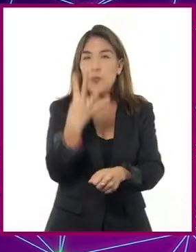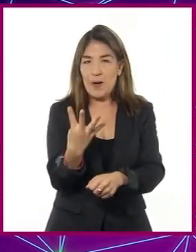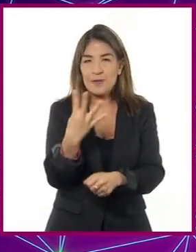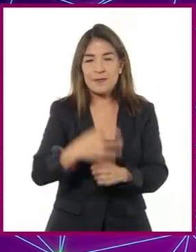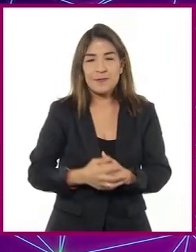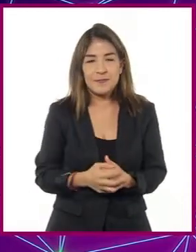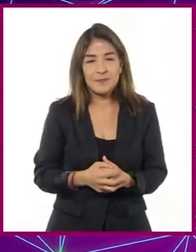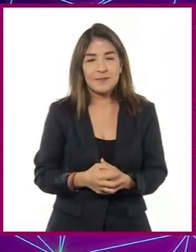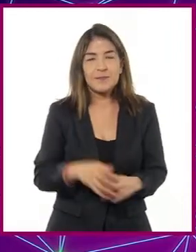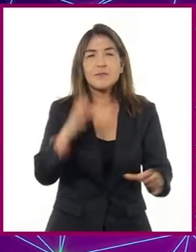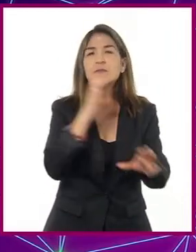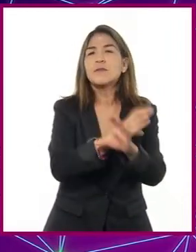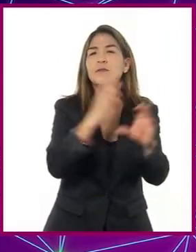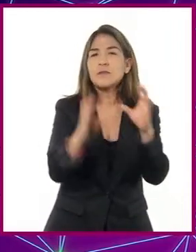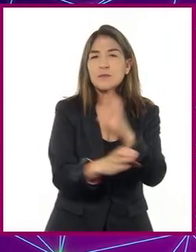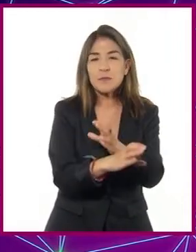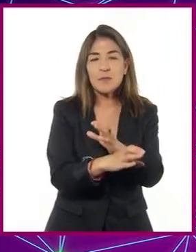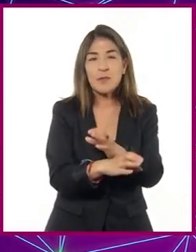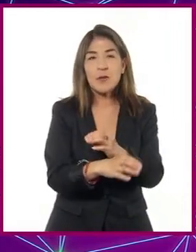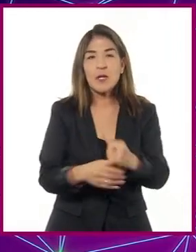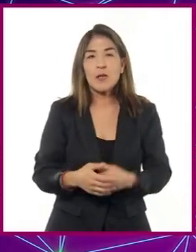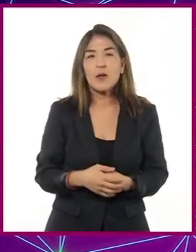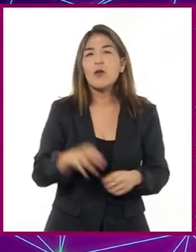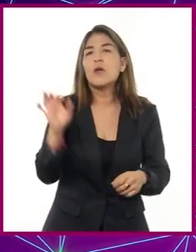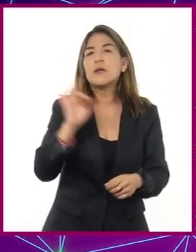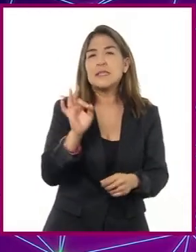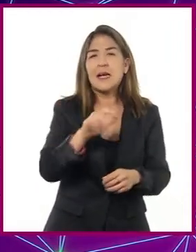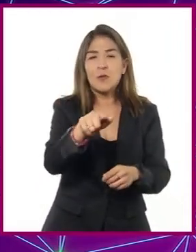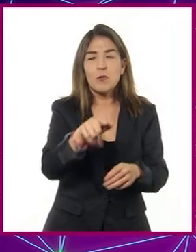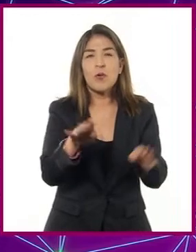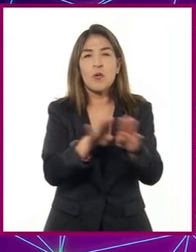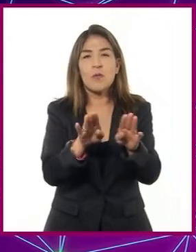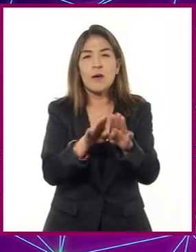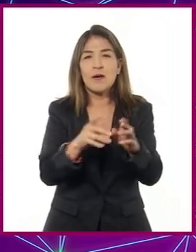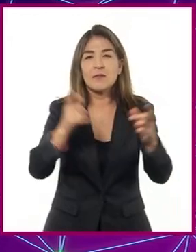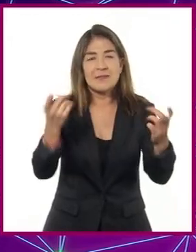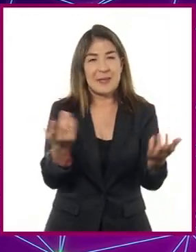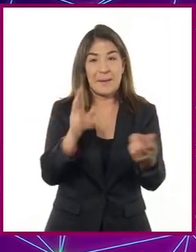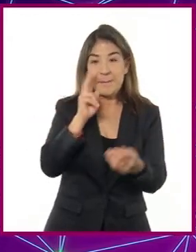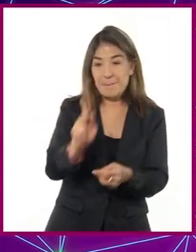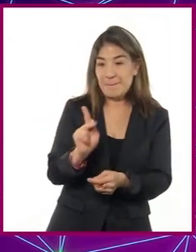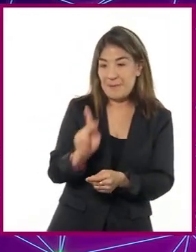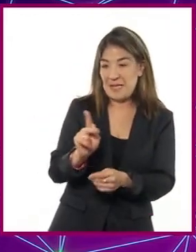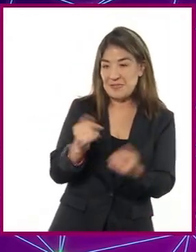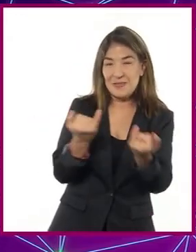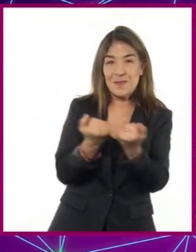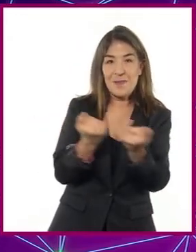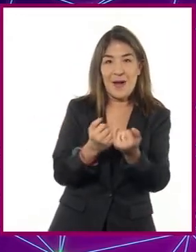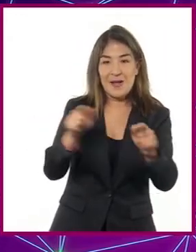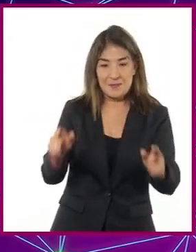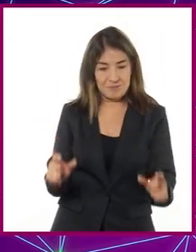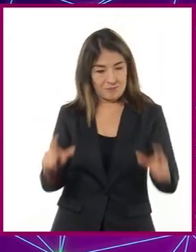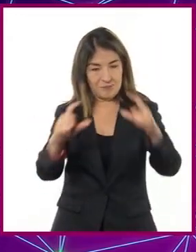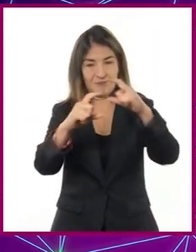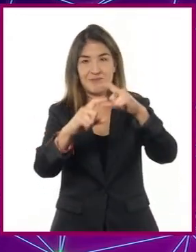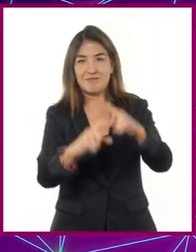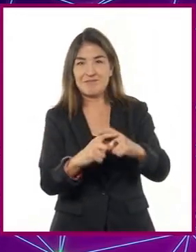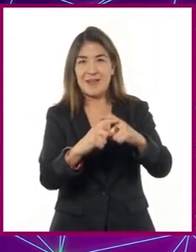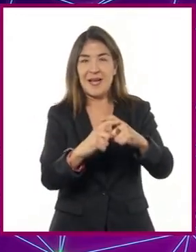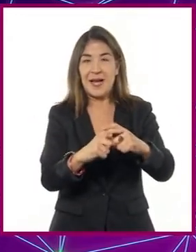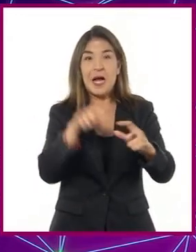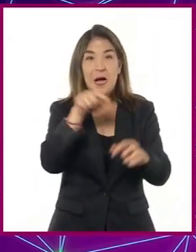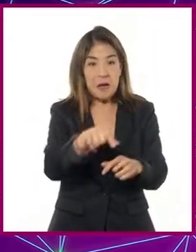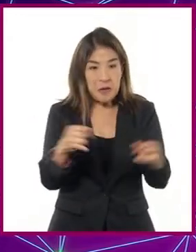cosas que se superponen una a la otra son iguales entre sí. Por